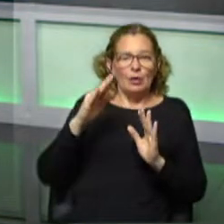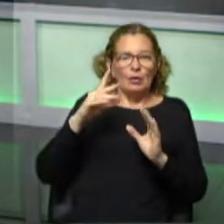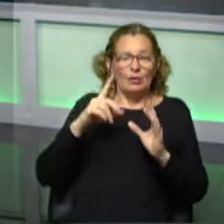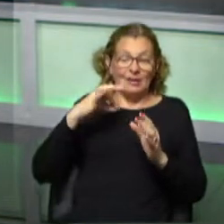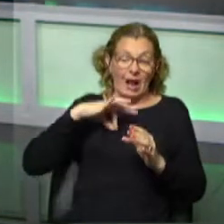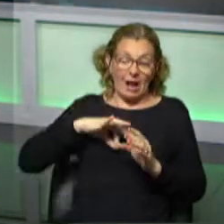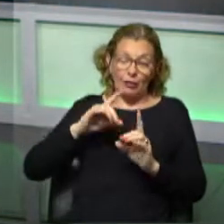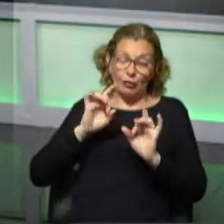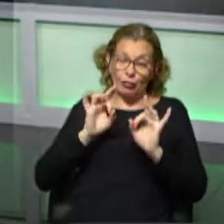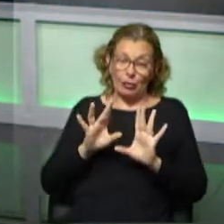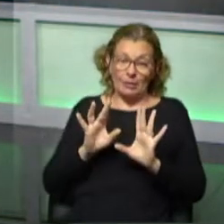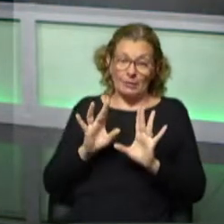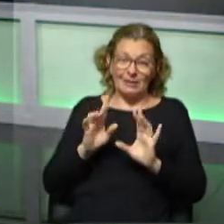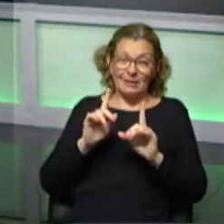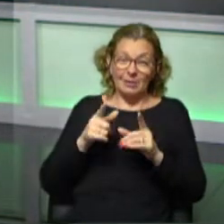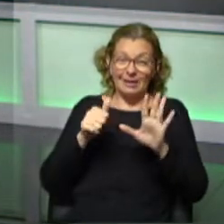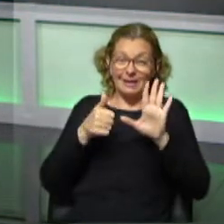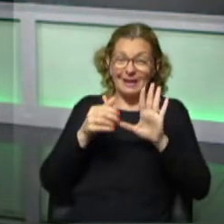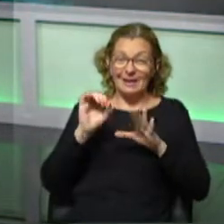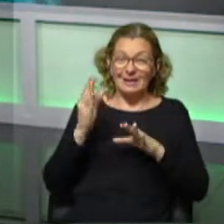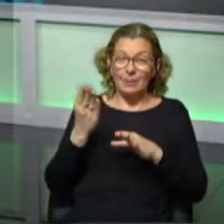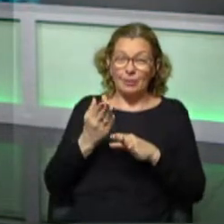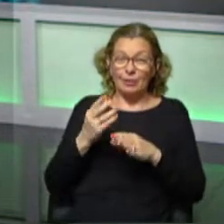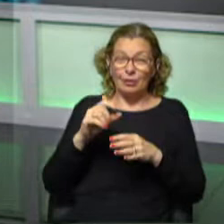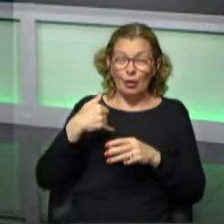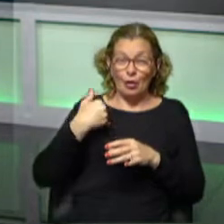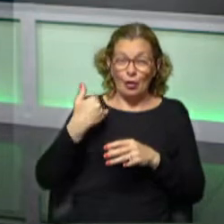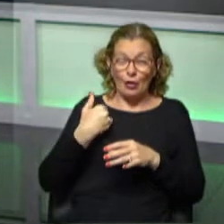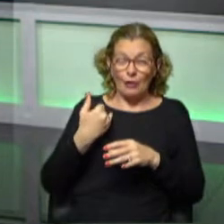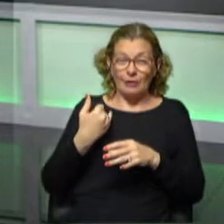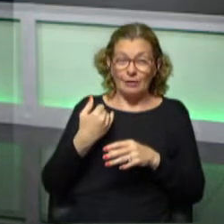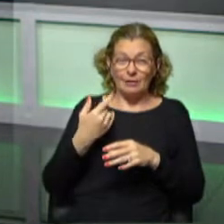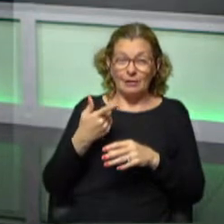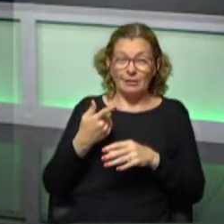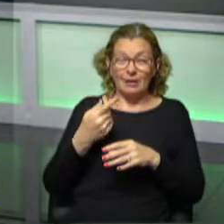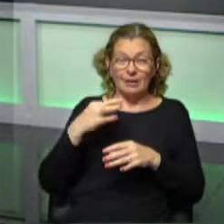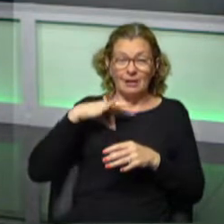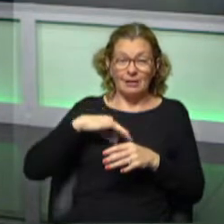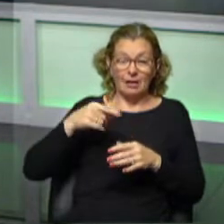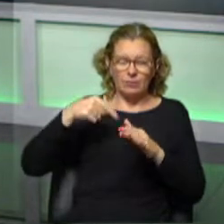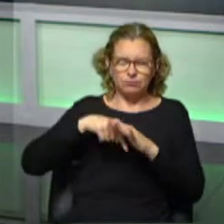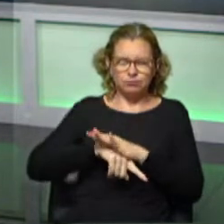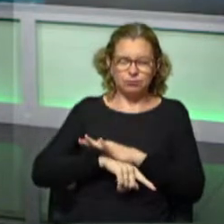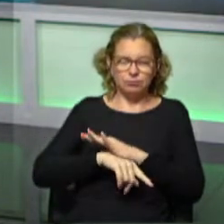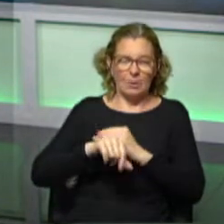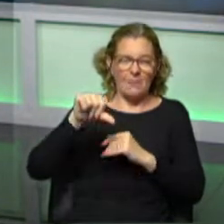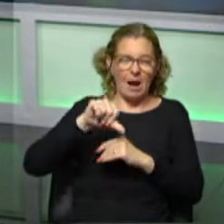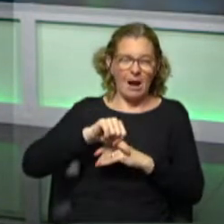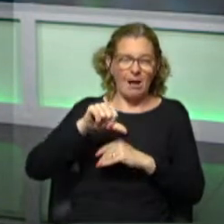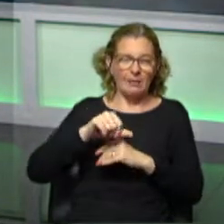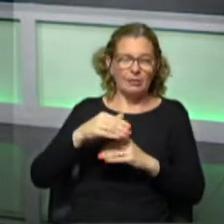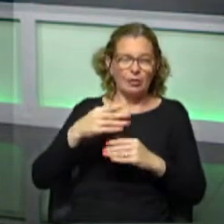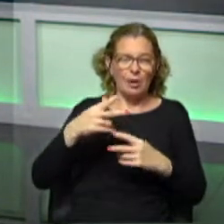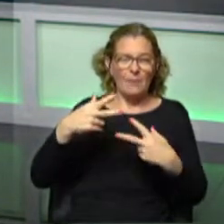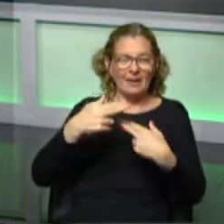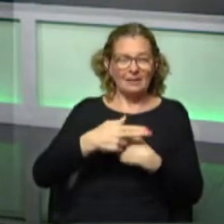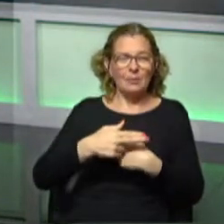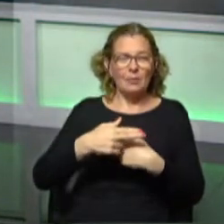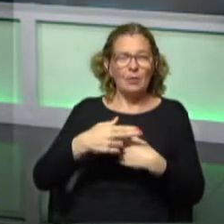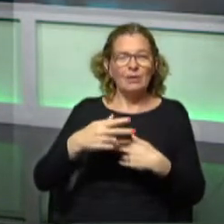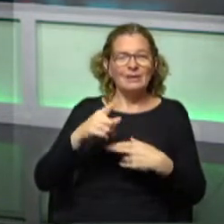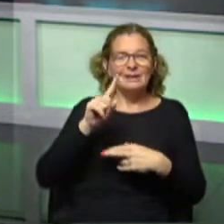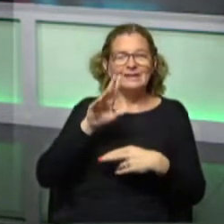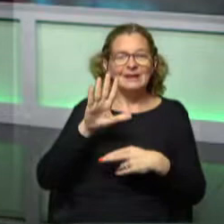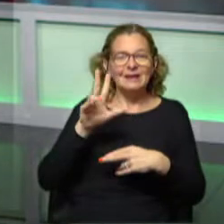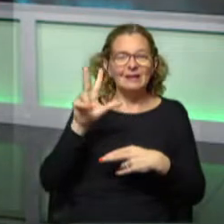salariales fíjense que casi el 60% de los jóvenes padece de lo que son los salarios sumergidos pero si lo partimos hay un 13% que